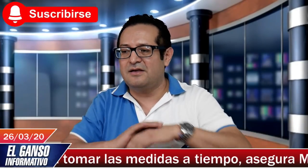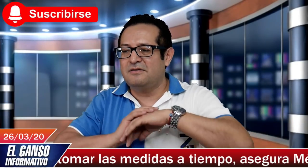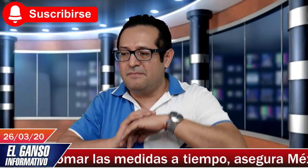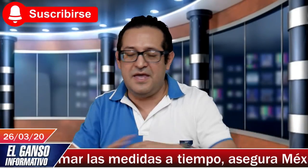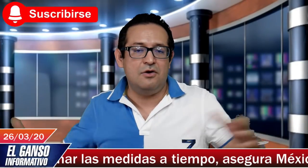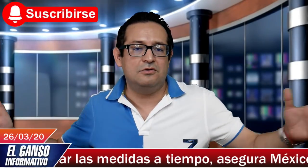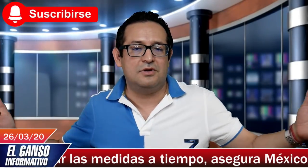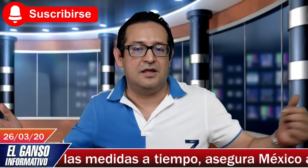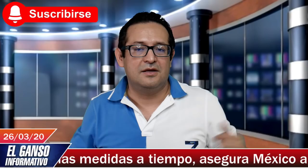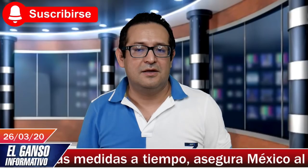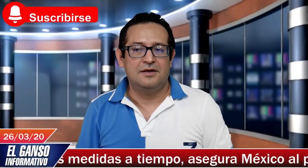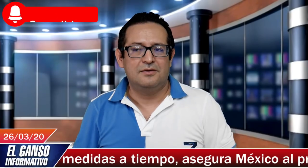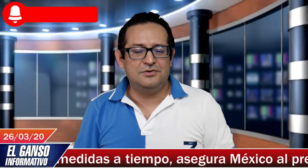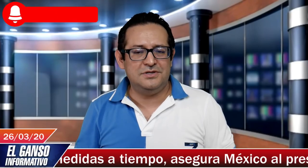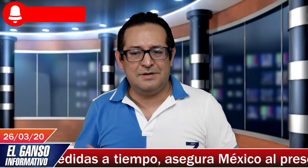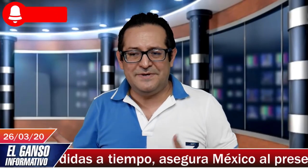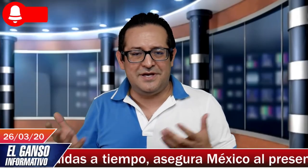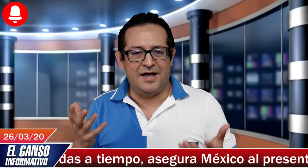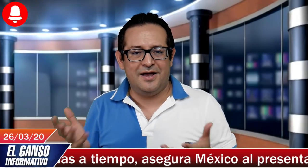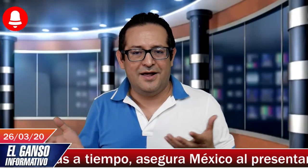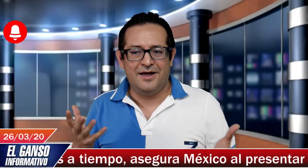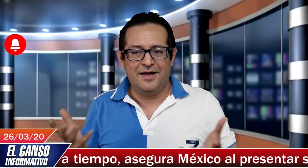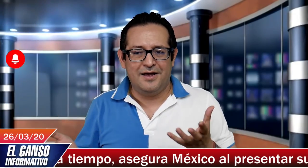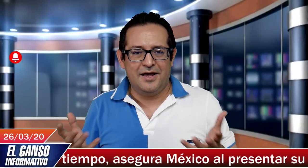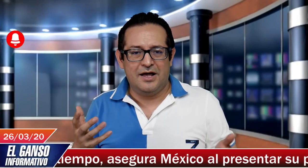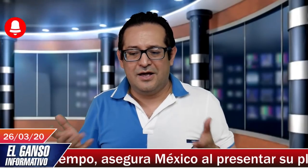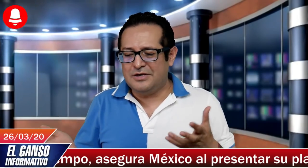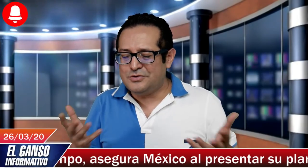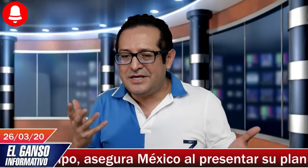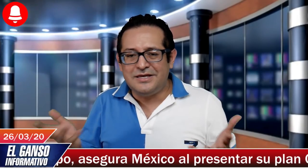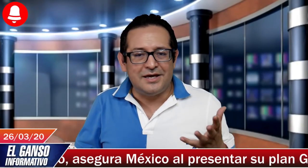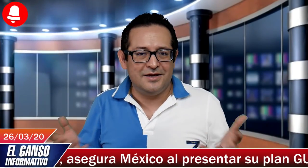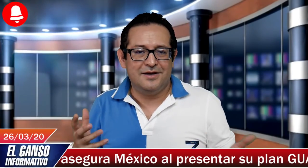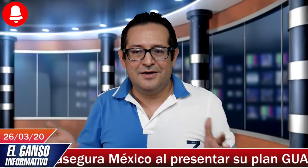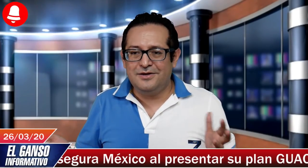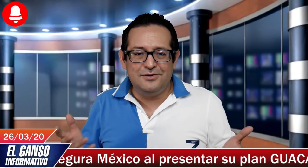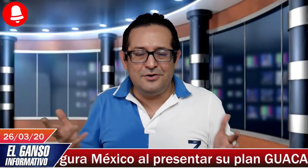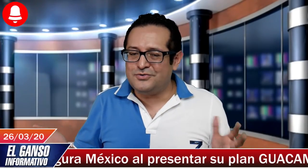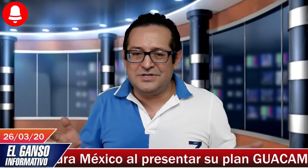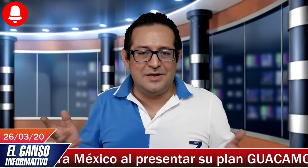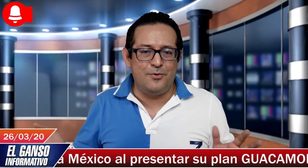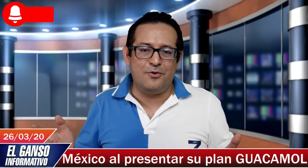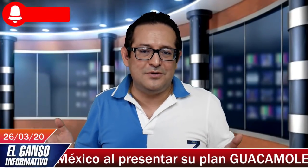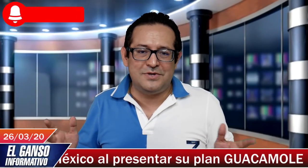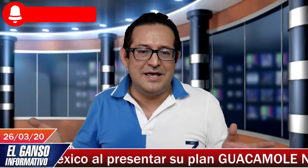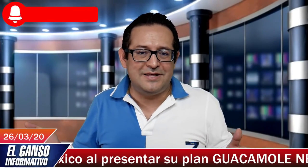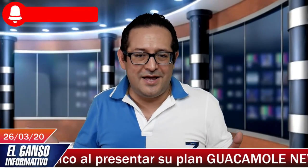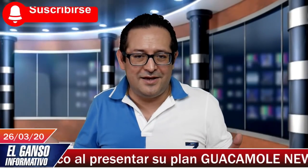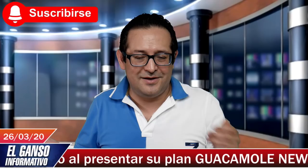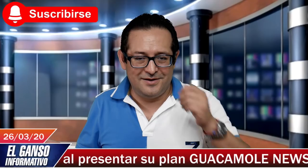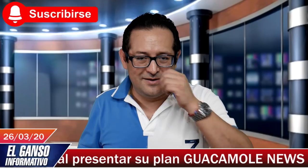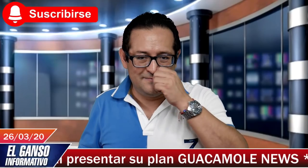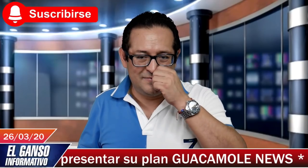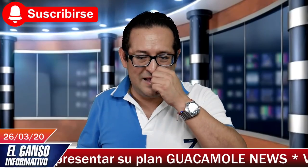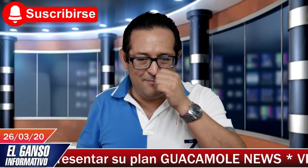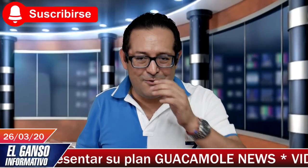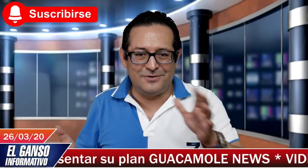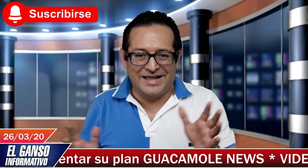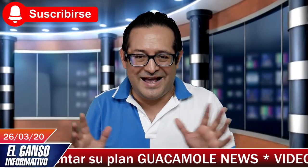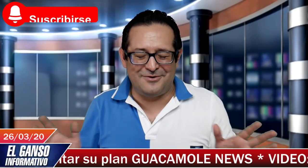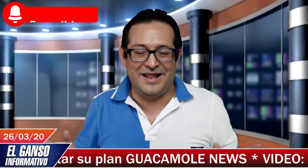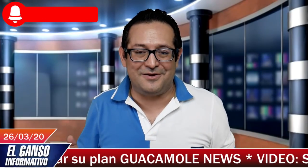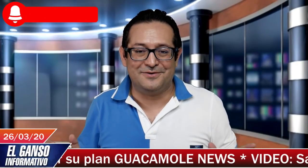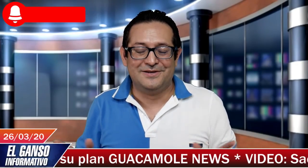distancia, bien controlada. Entonces, ¿qué pasa? ¿Qué sucede? Y no, Suecia tampoco es una isla, ¿eh?